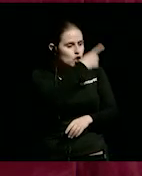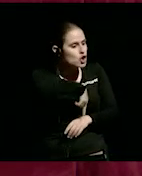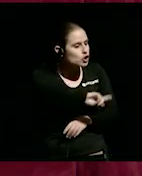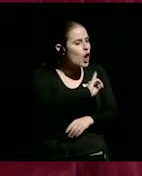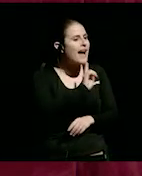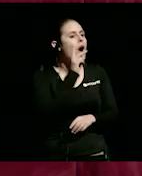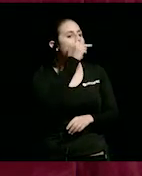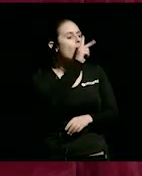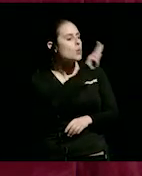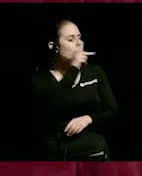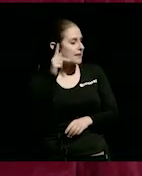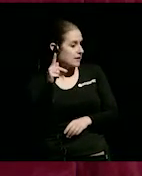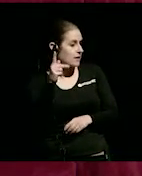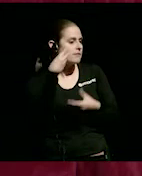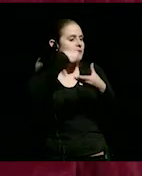Unido.